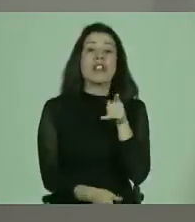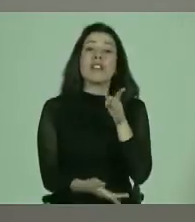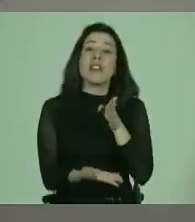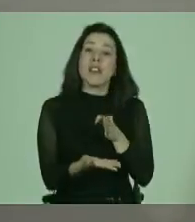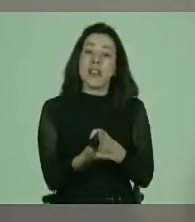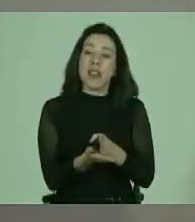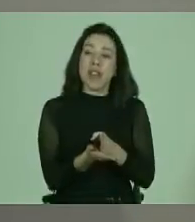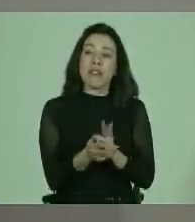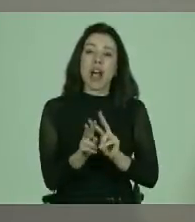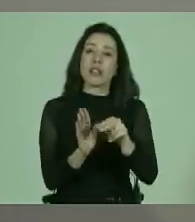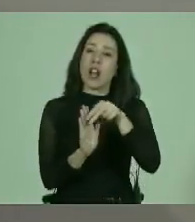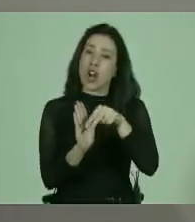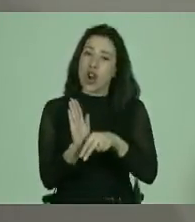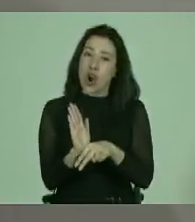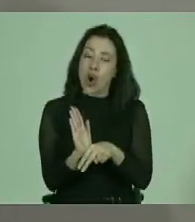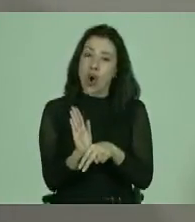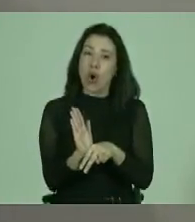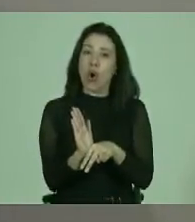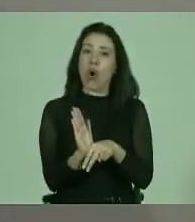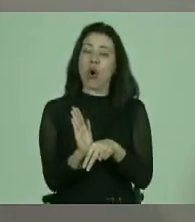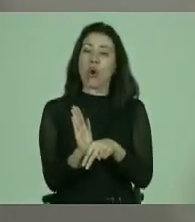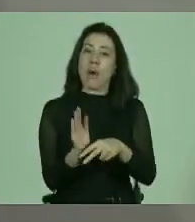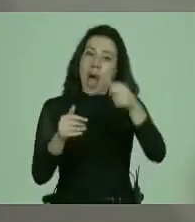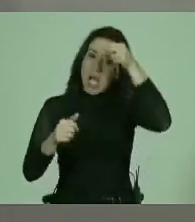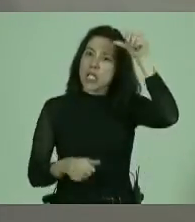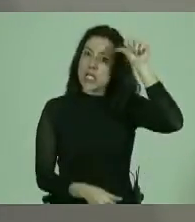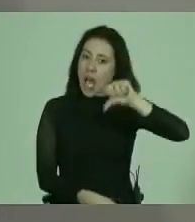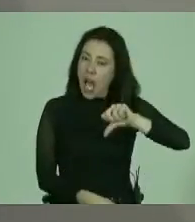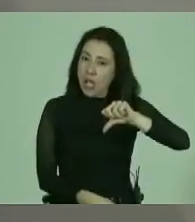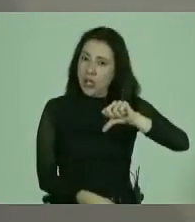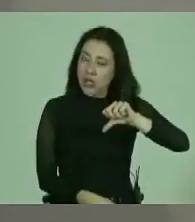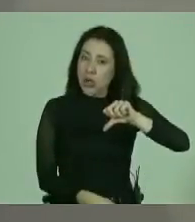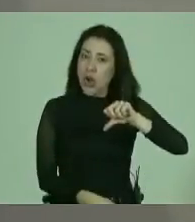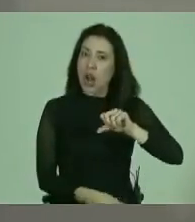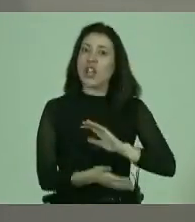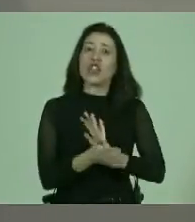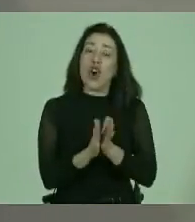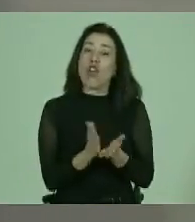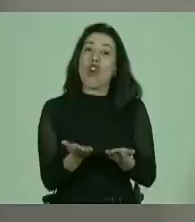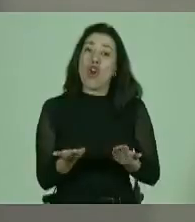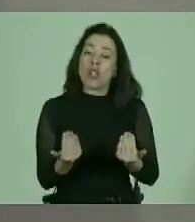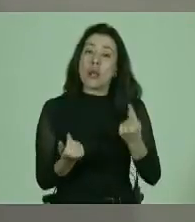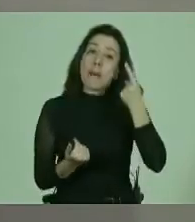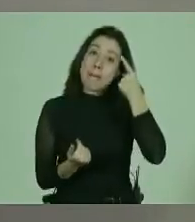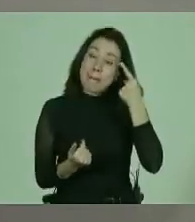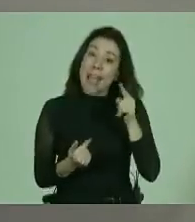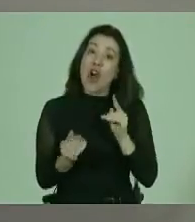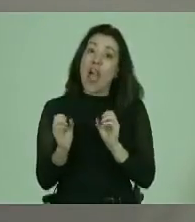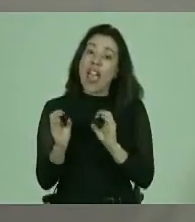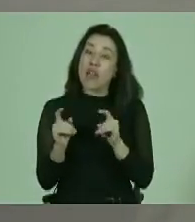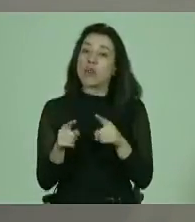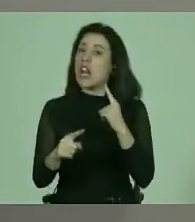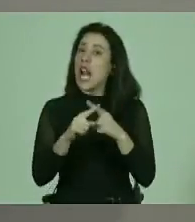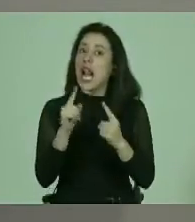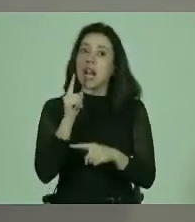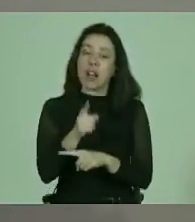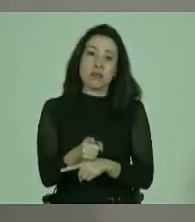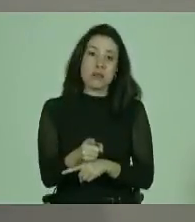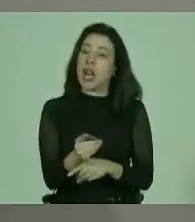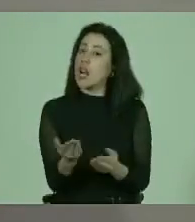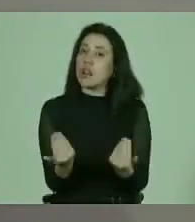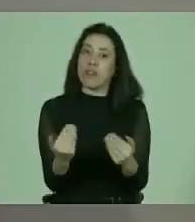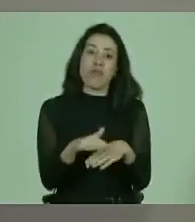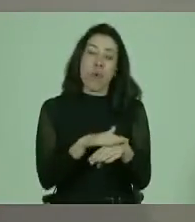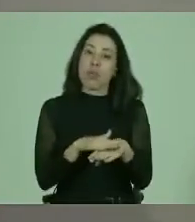que normativizar sancionar y todo lo que haga falta pero darle la educación es un requisito sine qua no